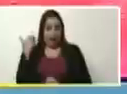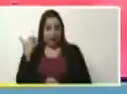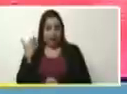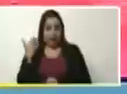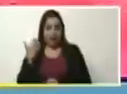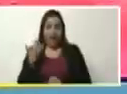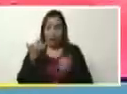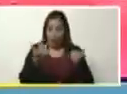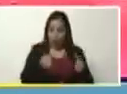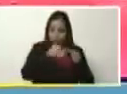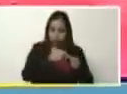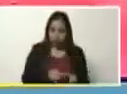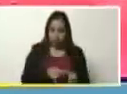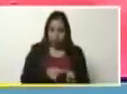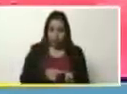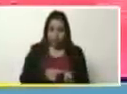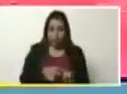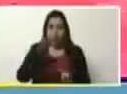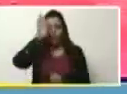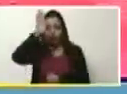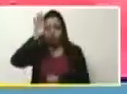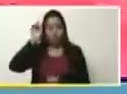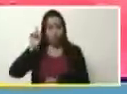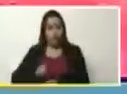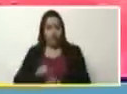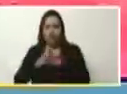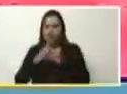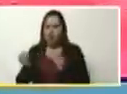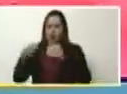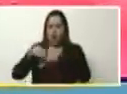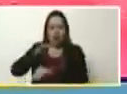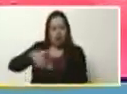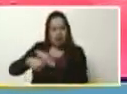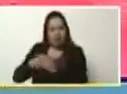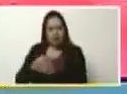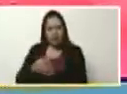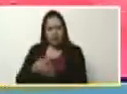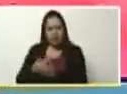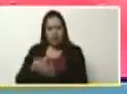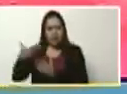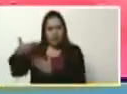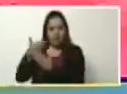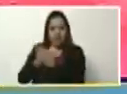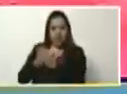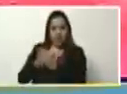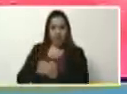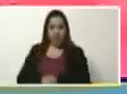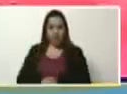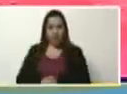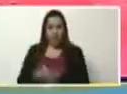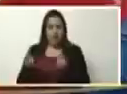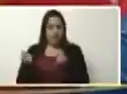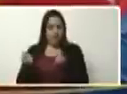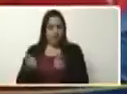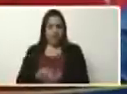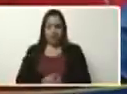hay, y de las que habrá en el futuro, todas las conspiraciones. Detrás, el dinero,